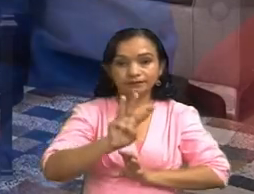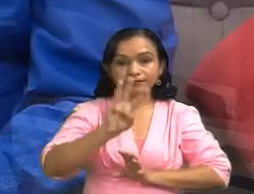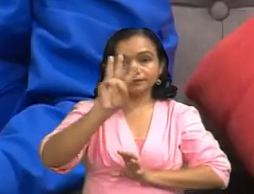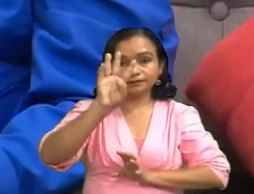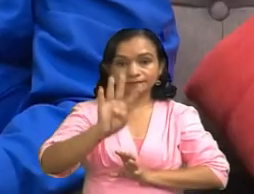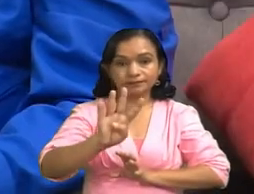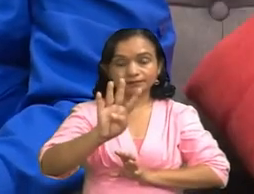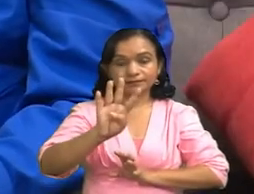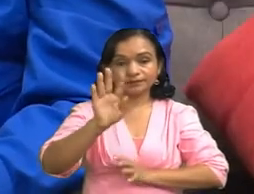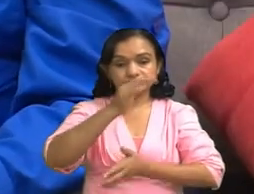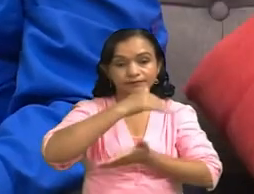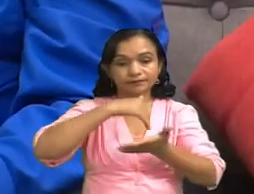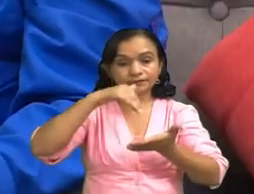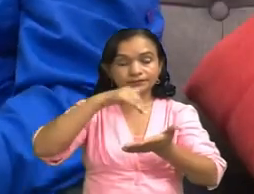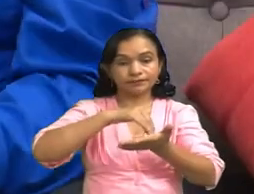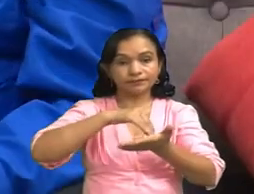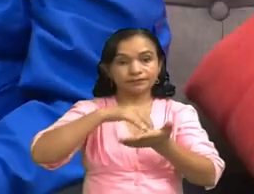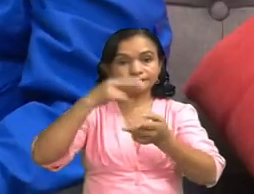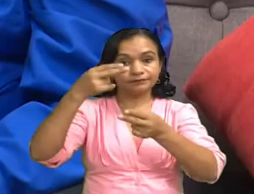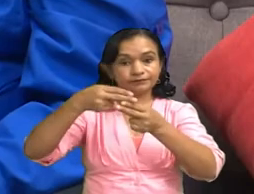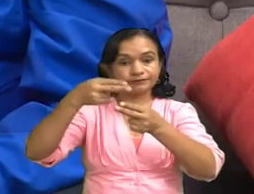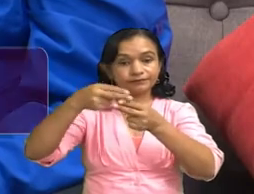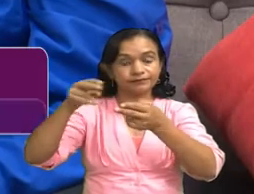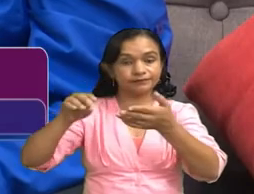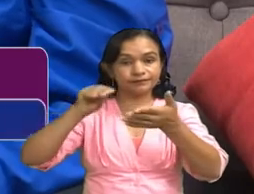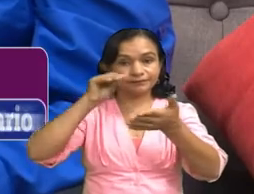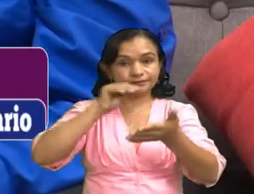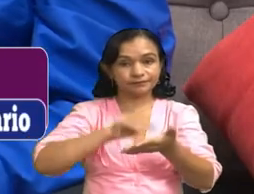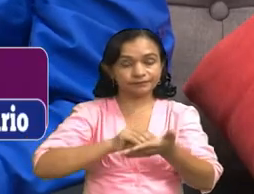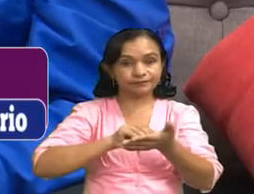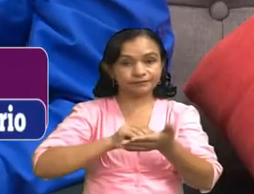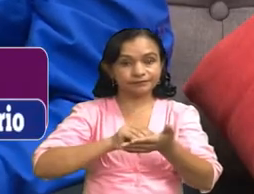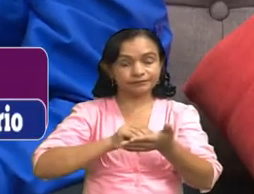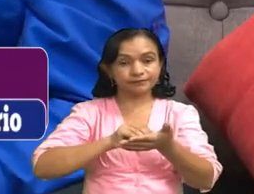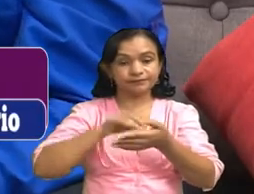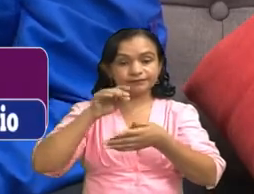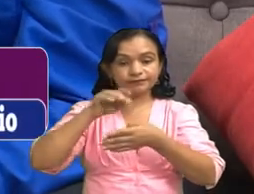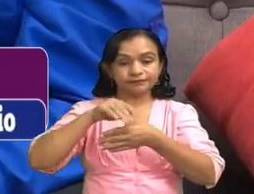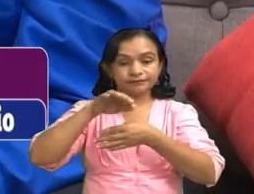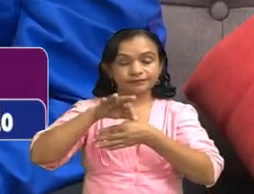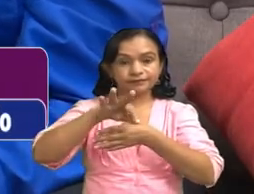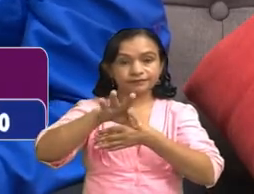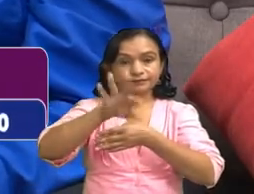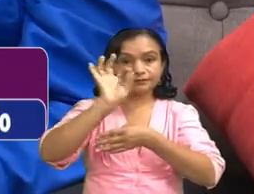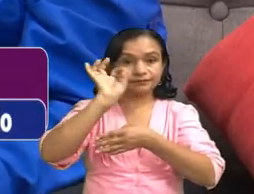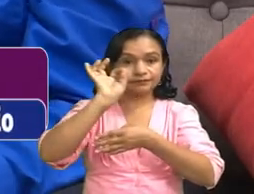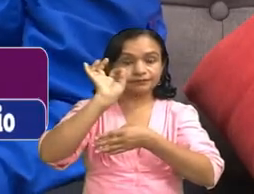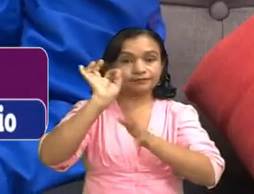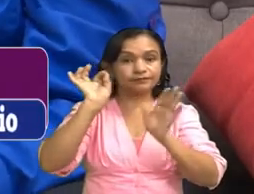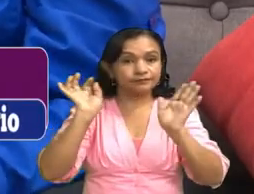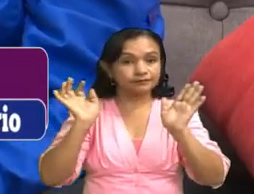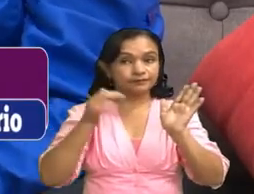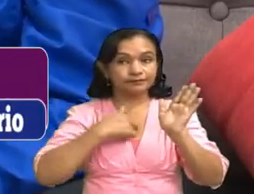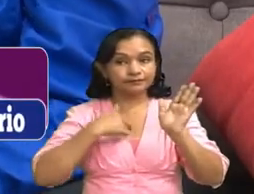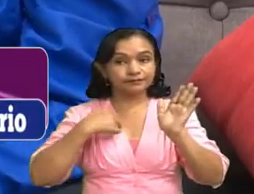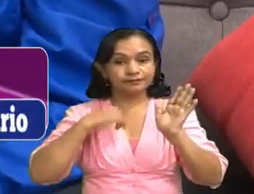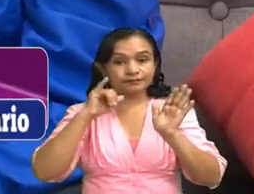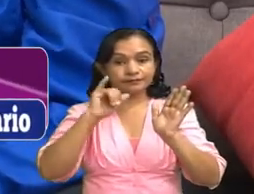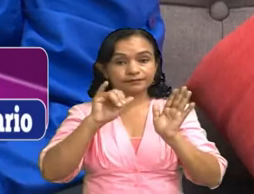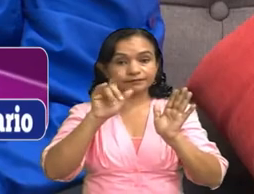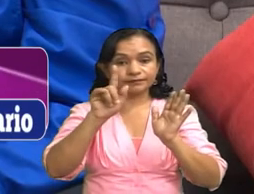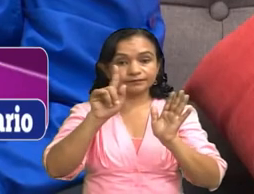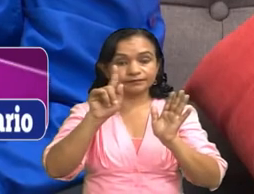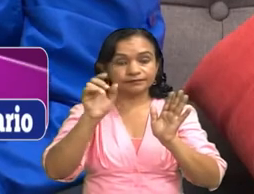34 centros registrados en las oficinas de inocuidad de esta institución, el ICSA.